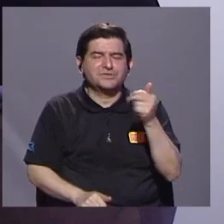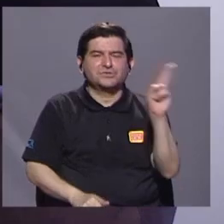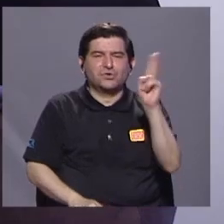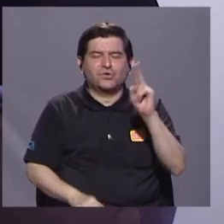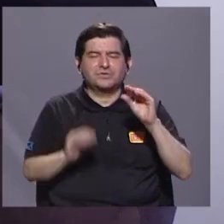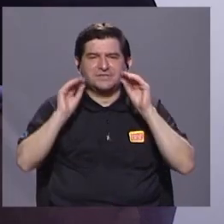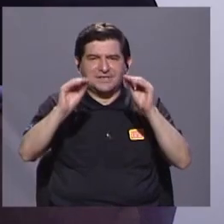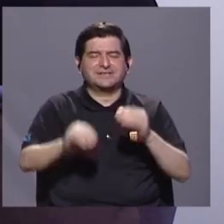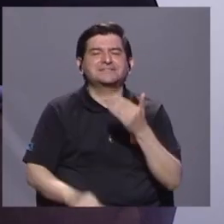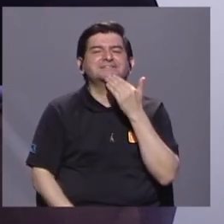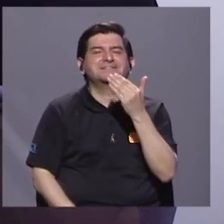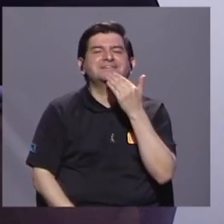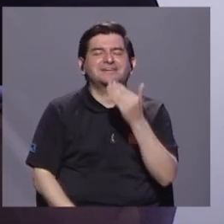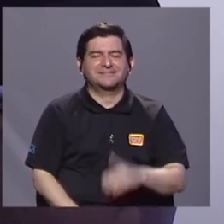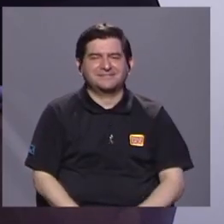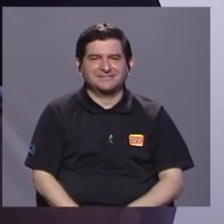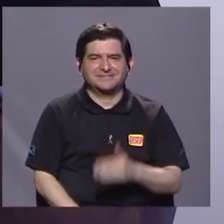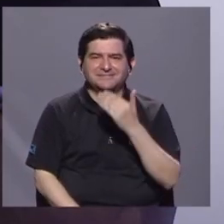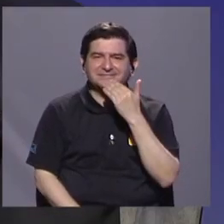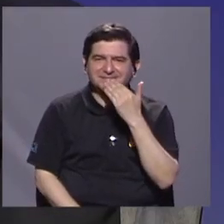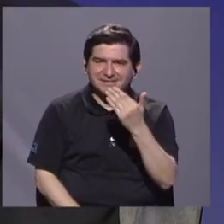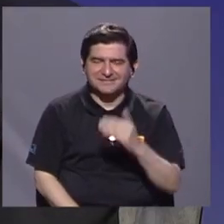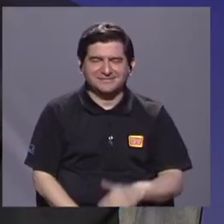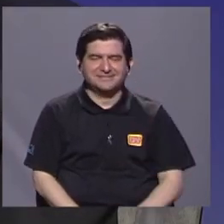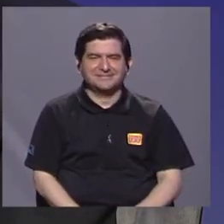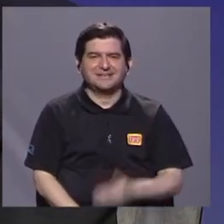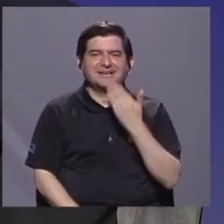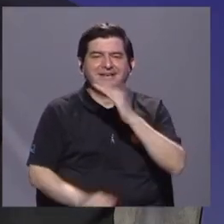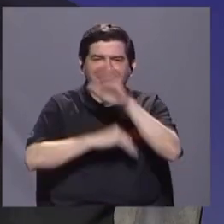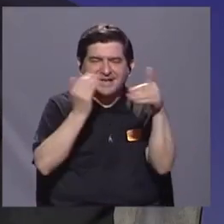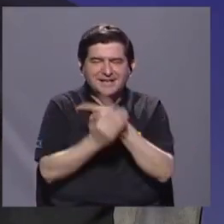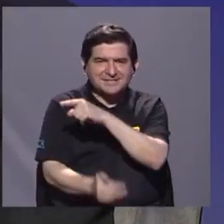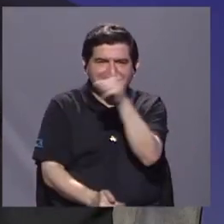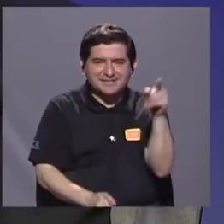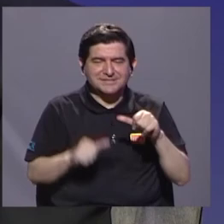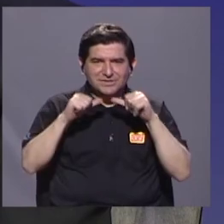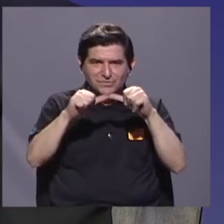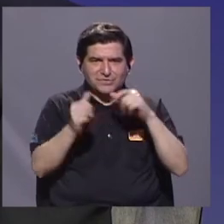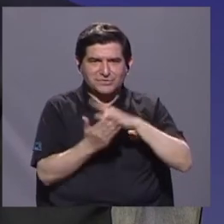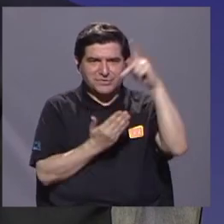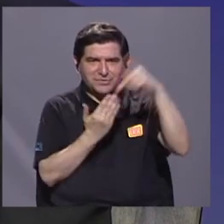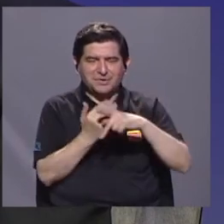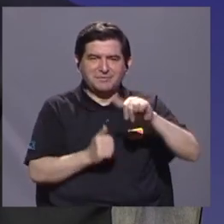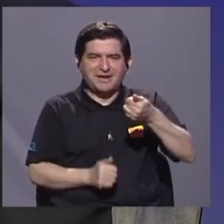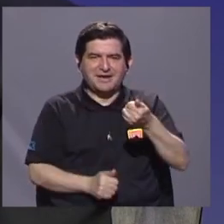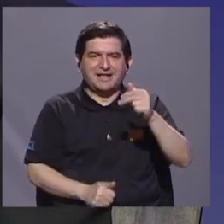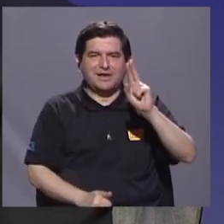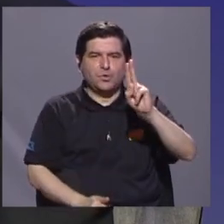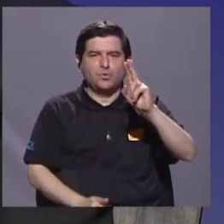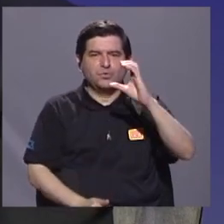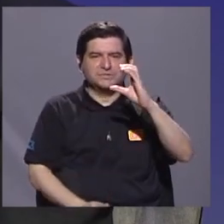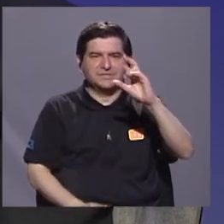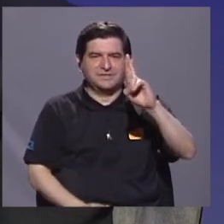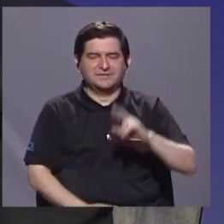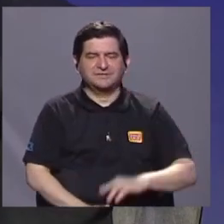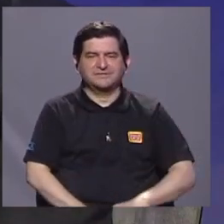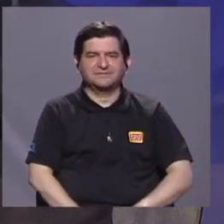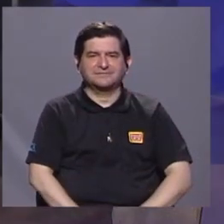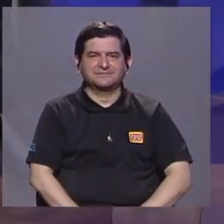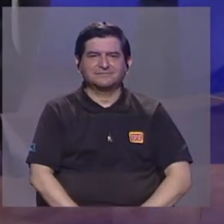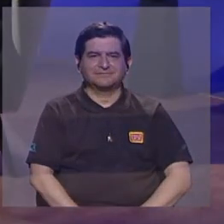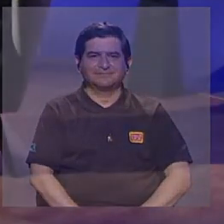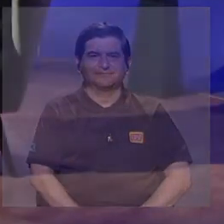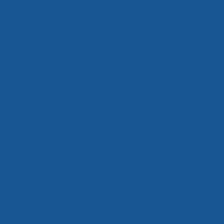académicas. Muchísimas gracias, Agustín. Muchísimas gracias. Muchísimas Gracias gracias, a Gustavo. todas y todos ustedes. Continúen con la programación de Canal UCR.